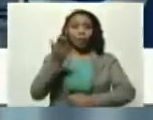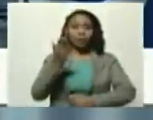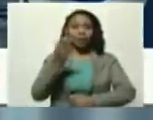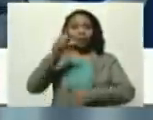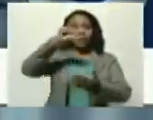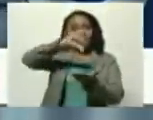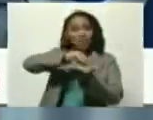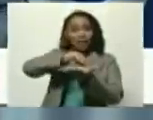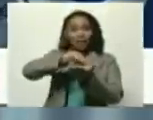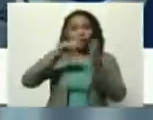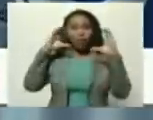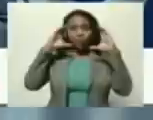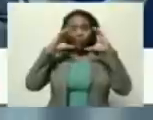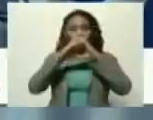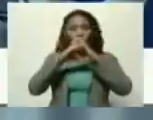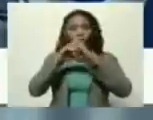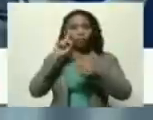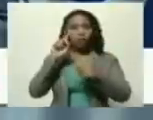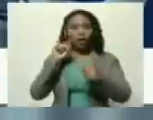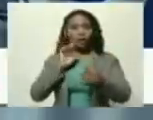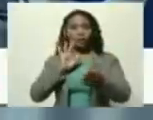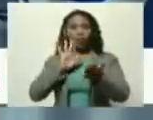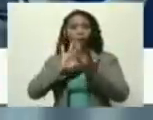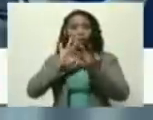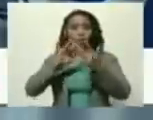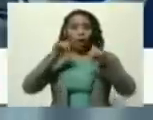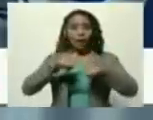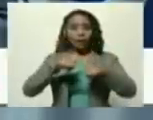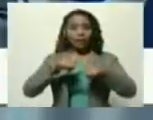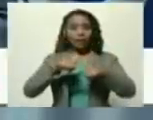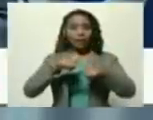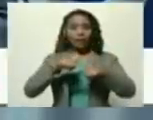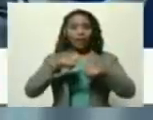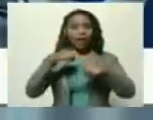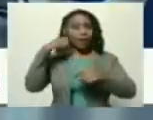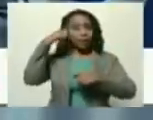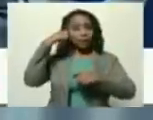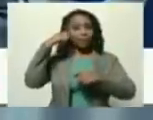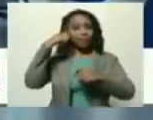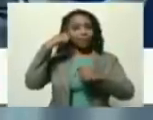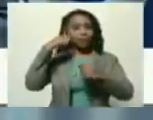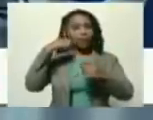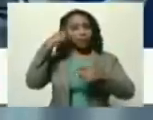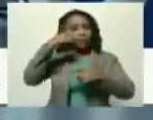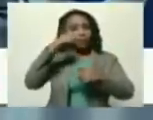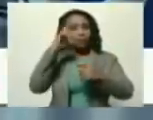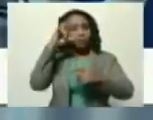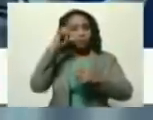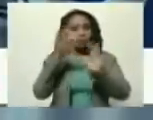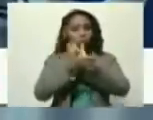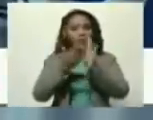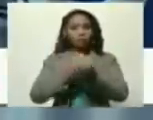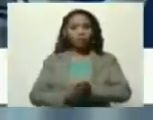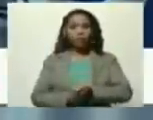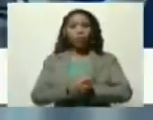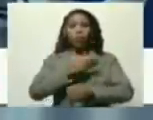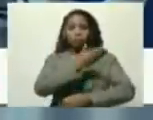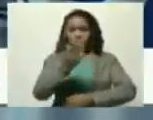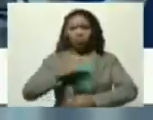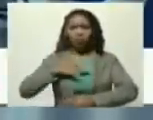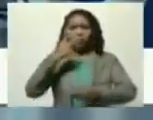de televisión y los que se pegan a esta alocución. Ustedes han podido observar que